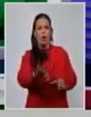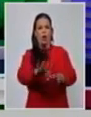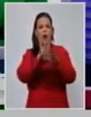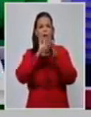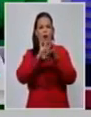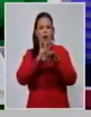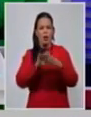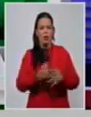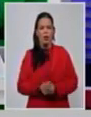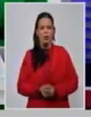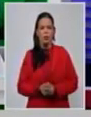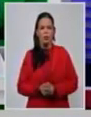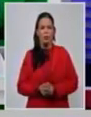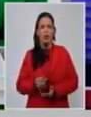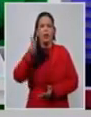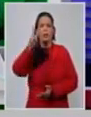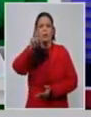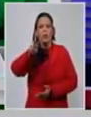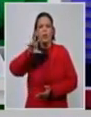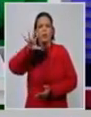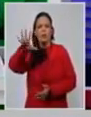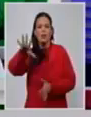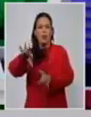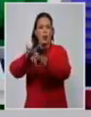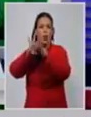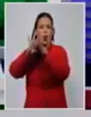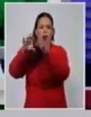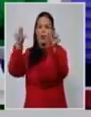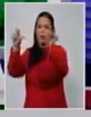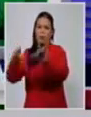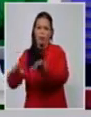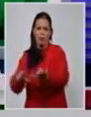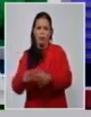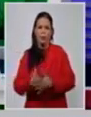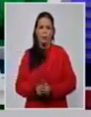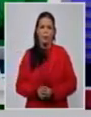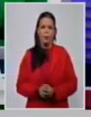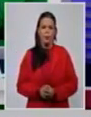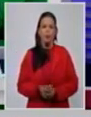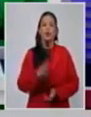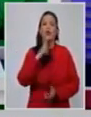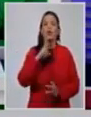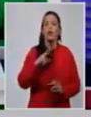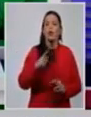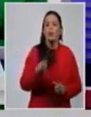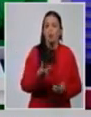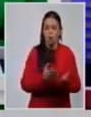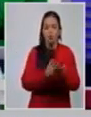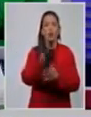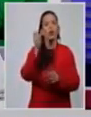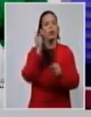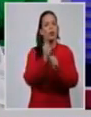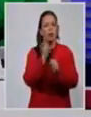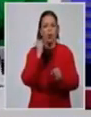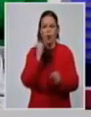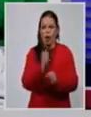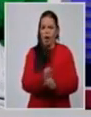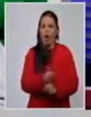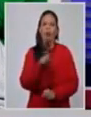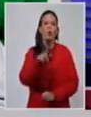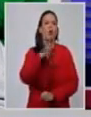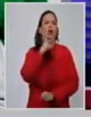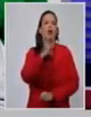elevada, y 25 graves. Reitero, se trabaja, tenemos equipos de